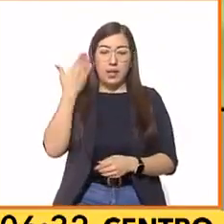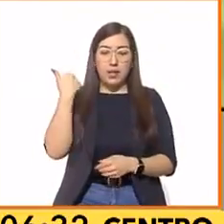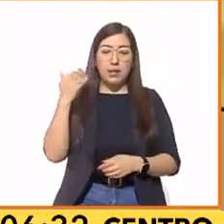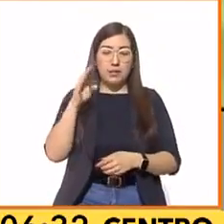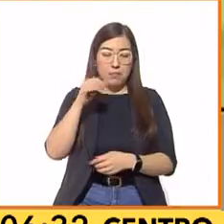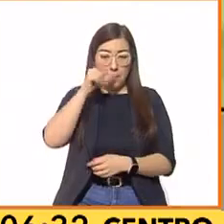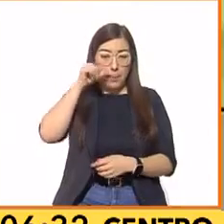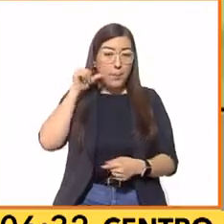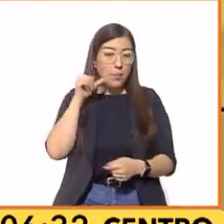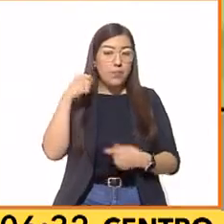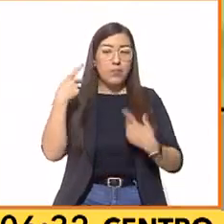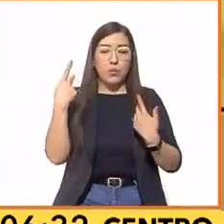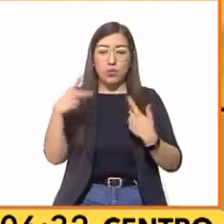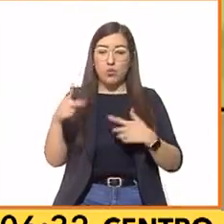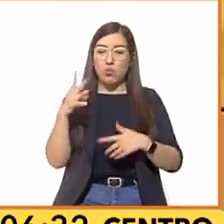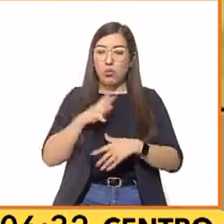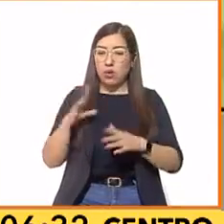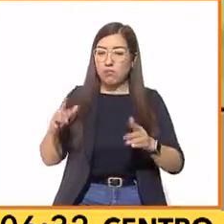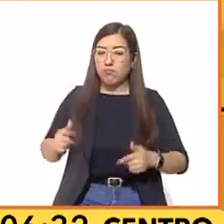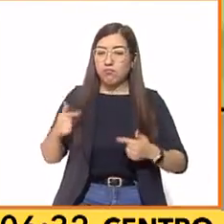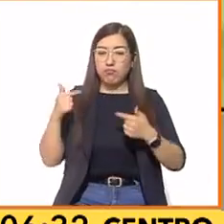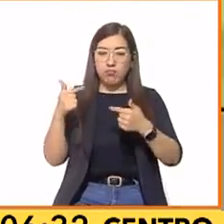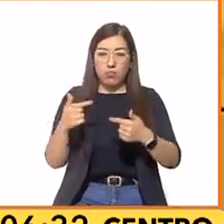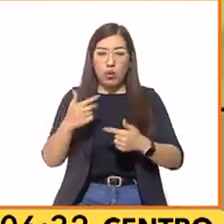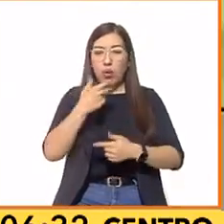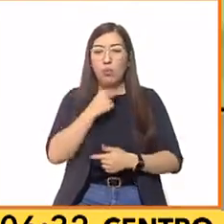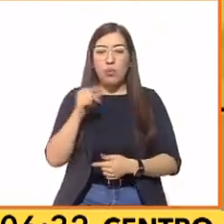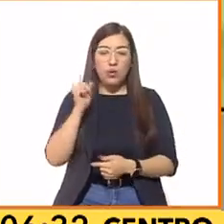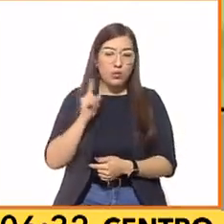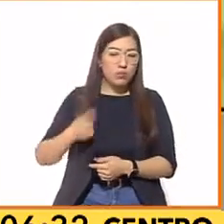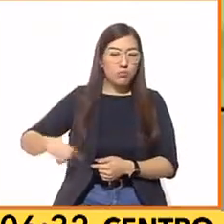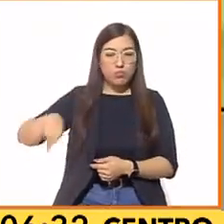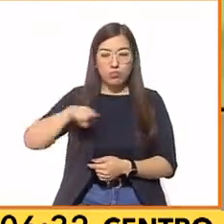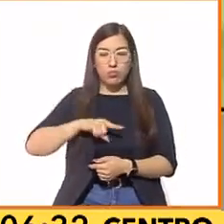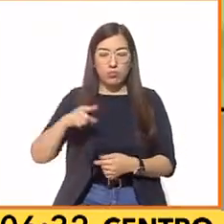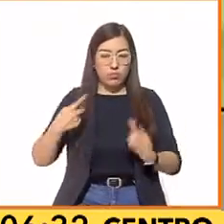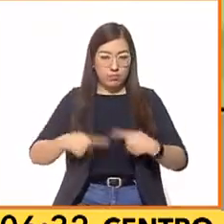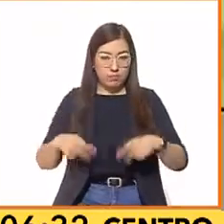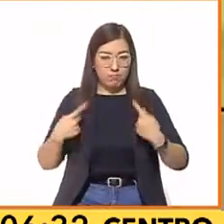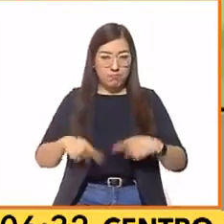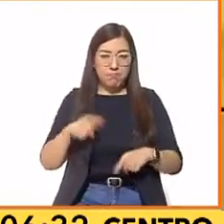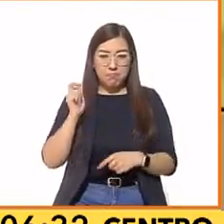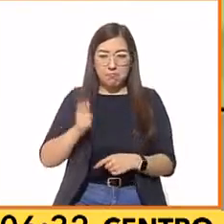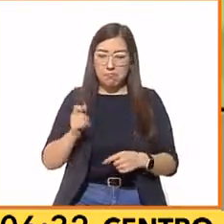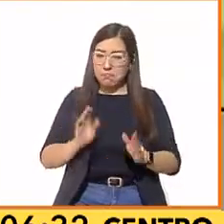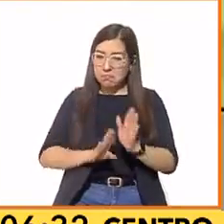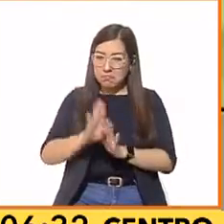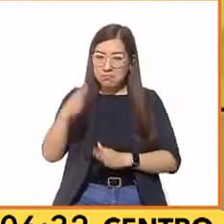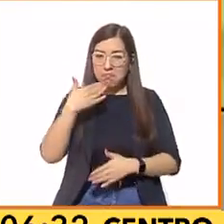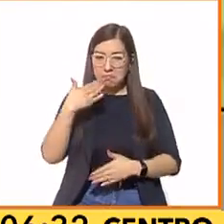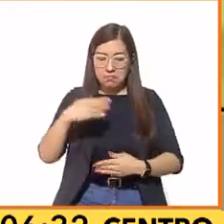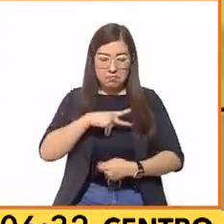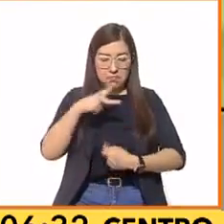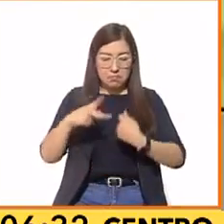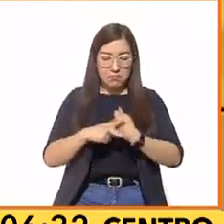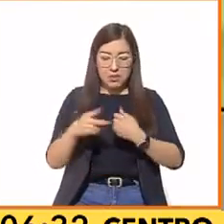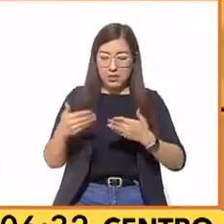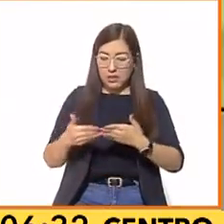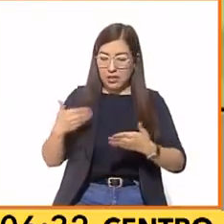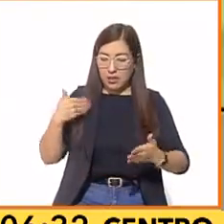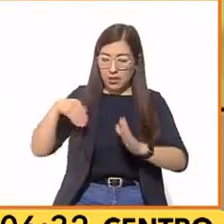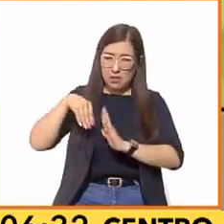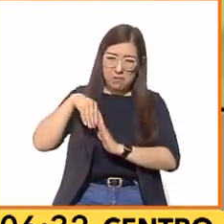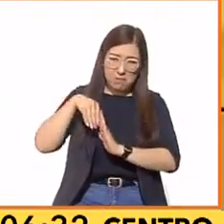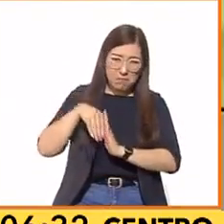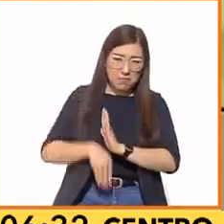generación excepcional de mexicanas y de mexicanos que lograron sacar adelante al país que se estaba desgarrando,